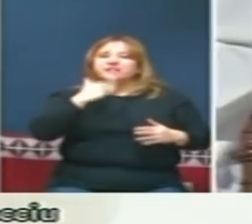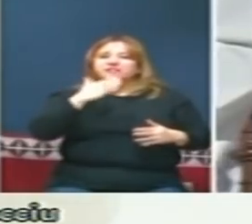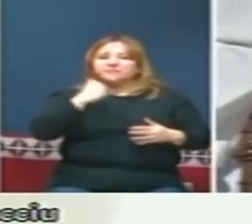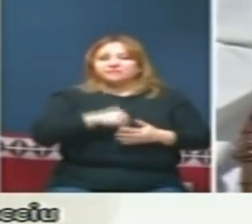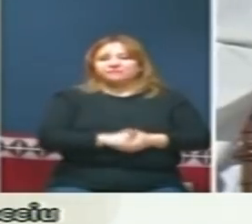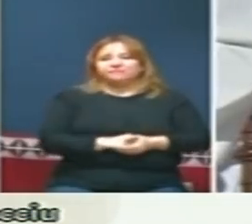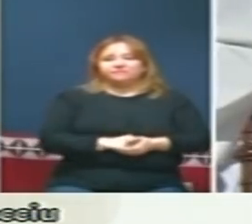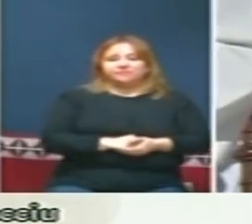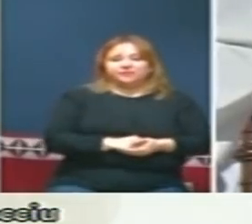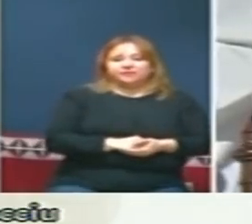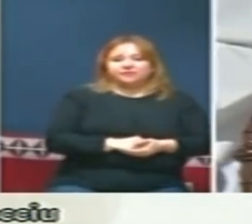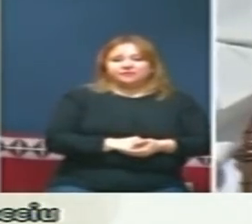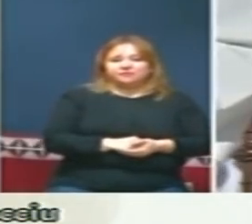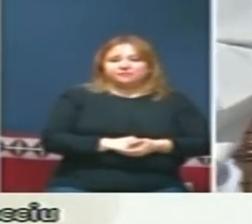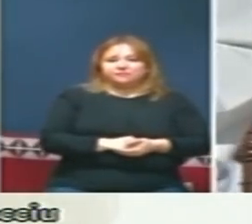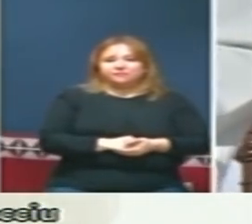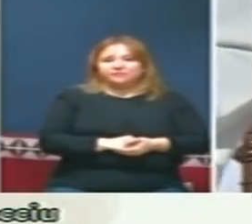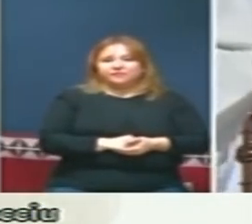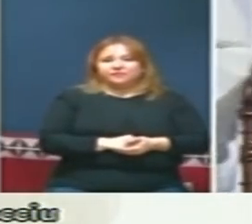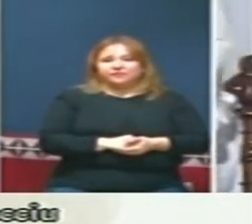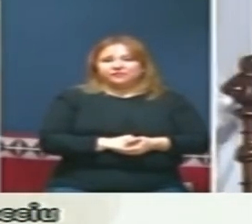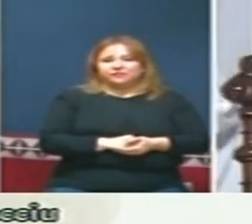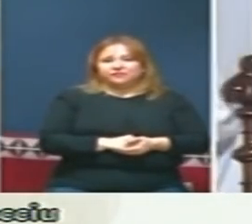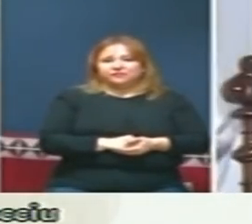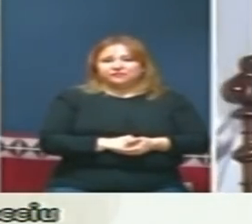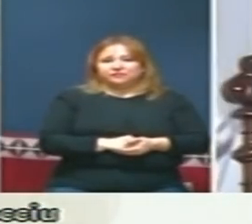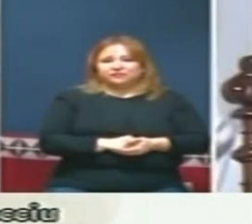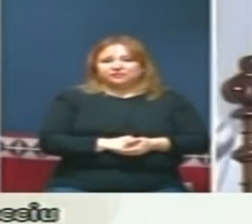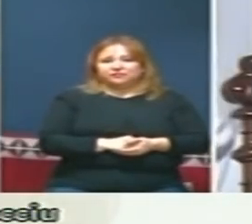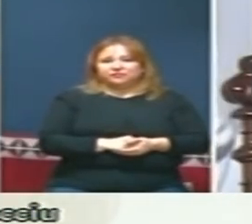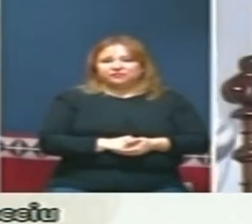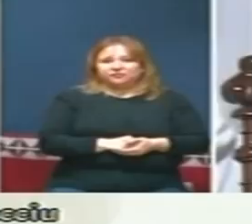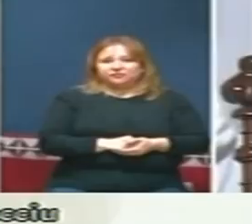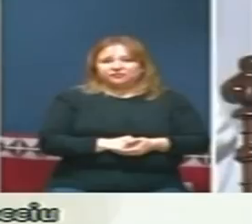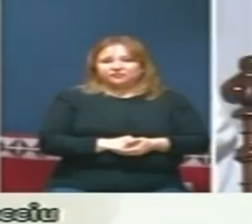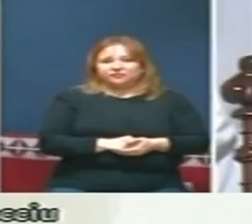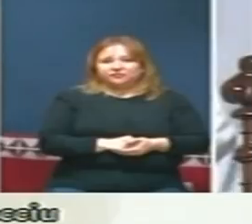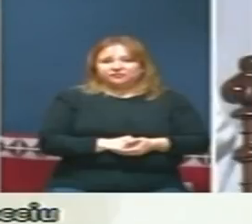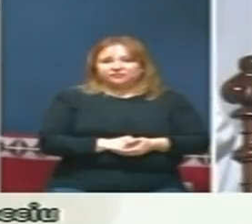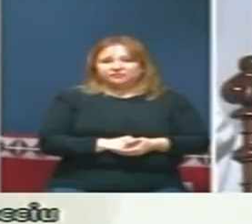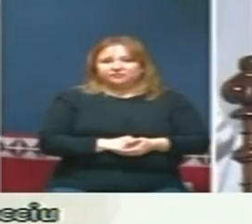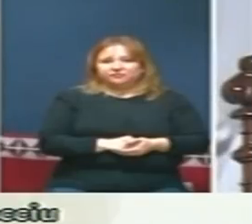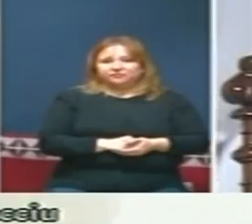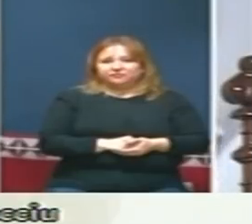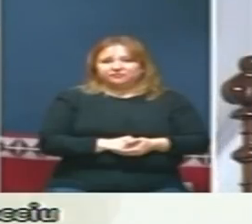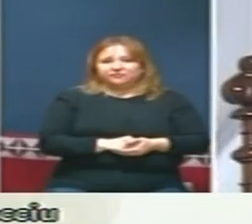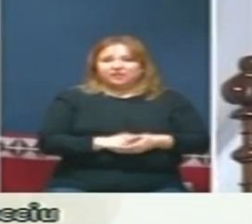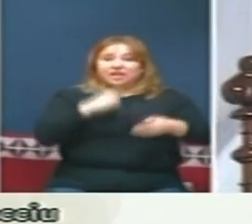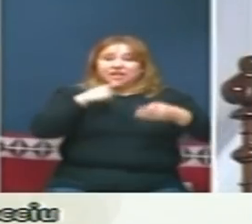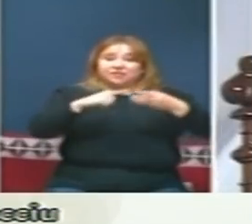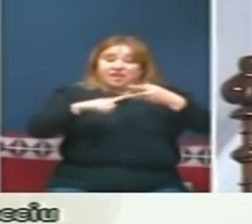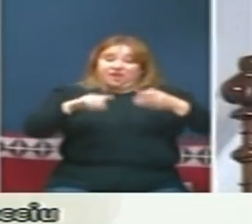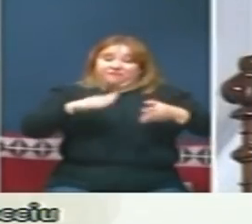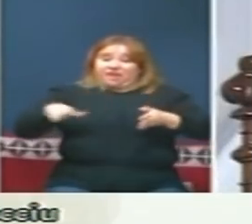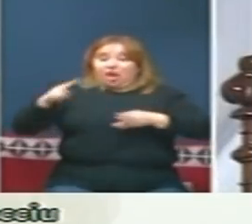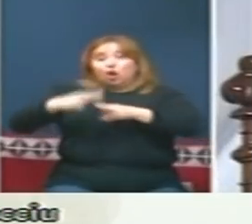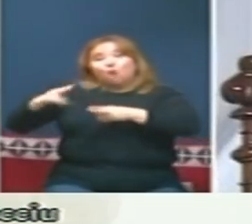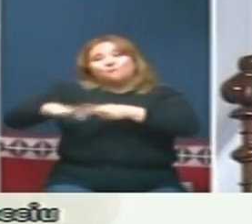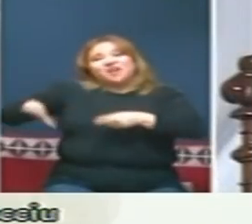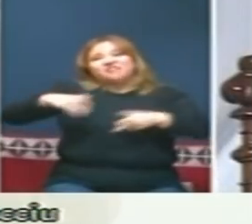bis millesimo undevicesimos pontificatis nostri septimo Franciscus